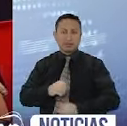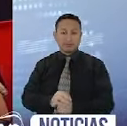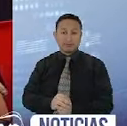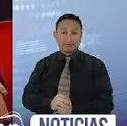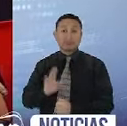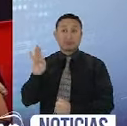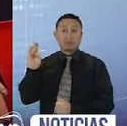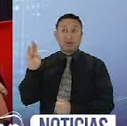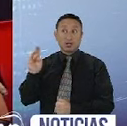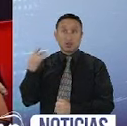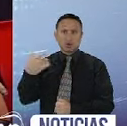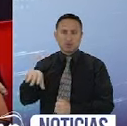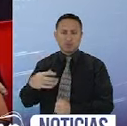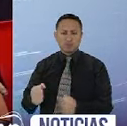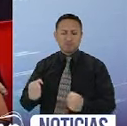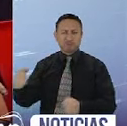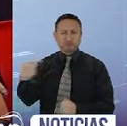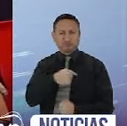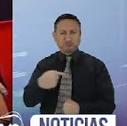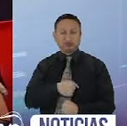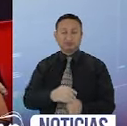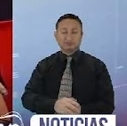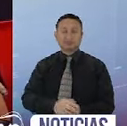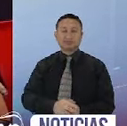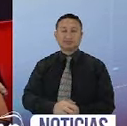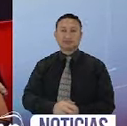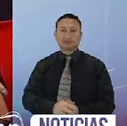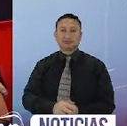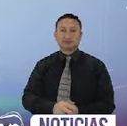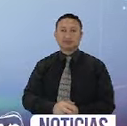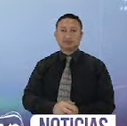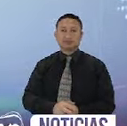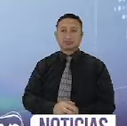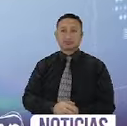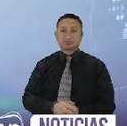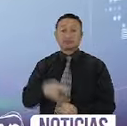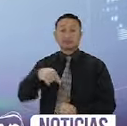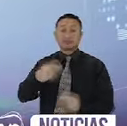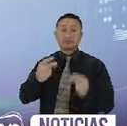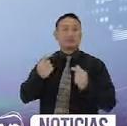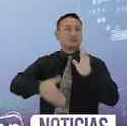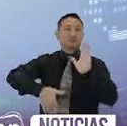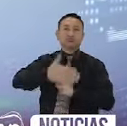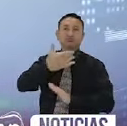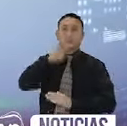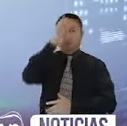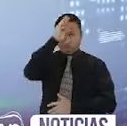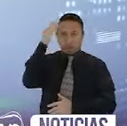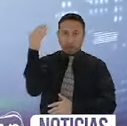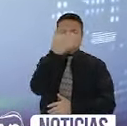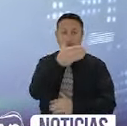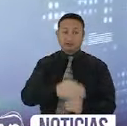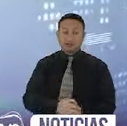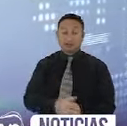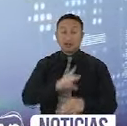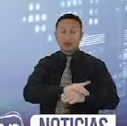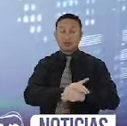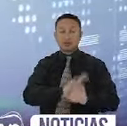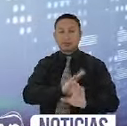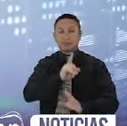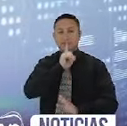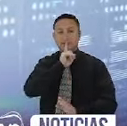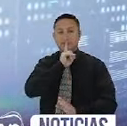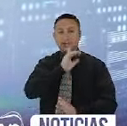gravemente herido a su esposo Edwin M.E., quien fue trasladado a un hospital donde su pronóstico es